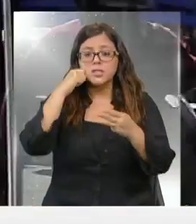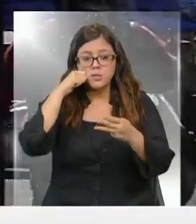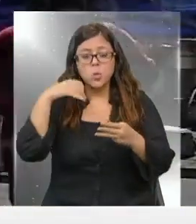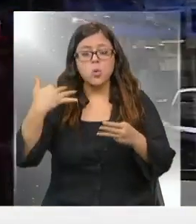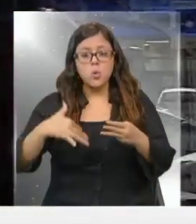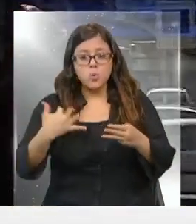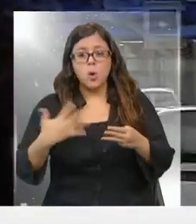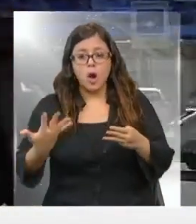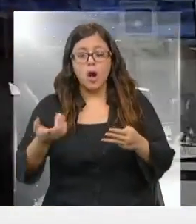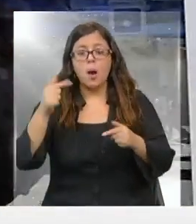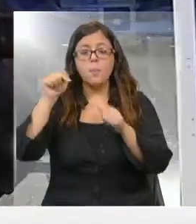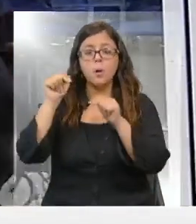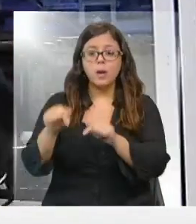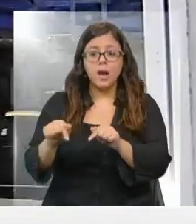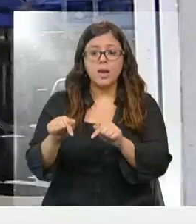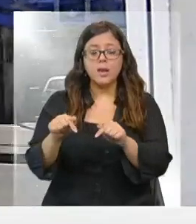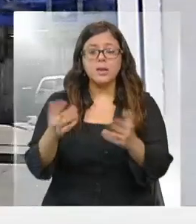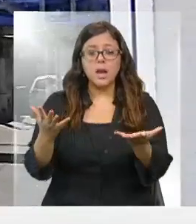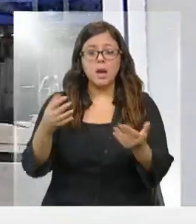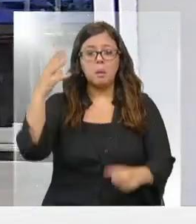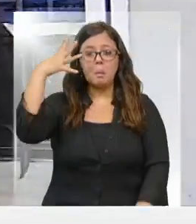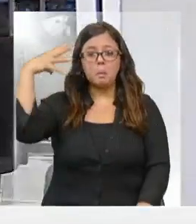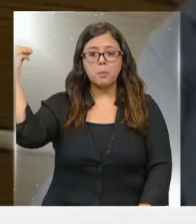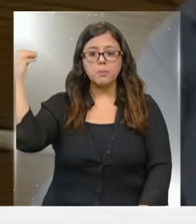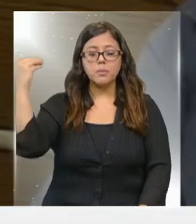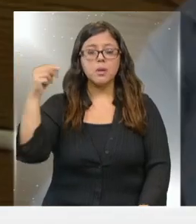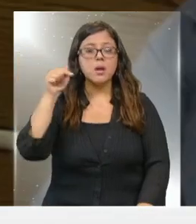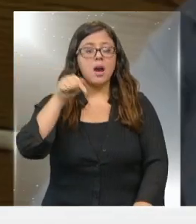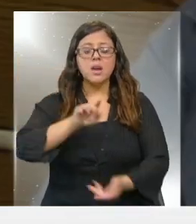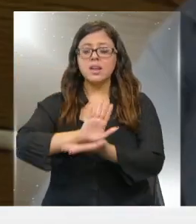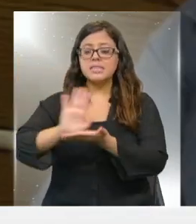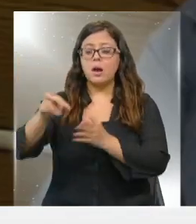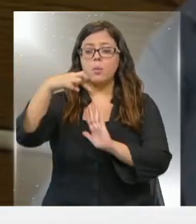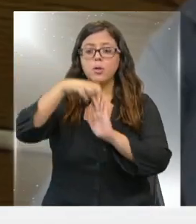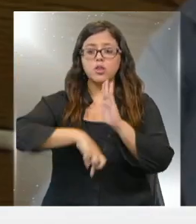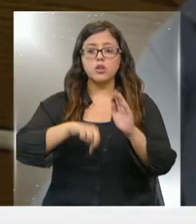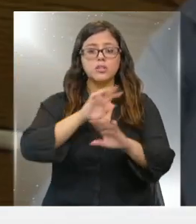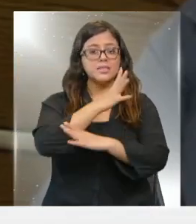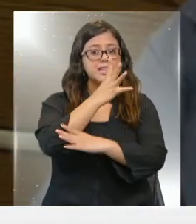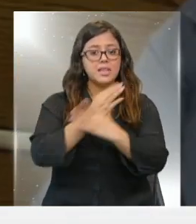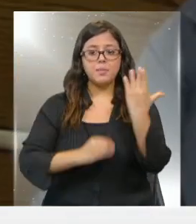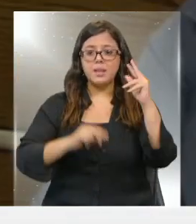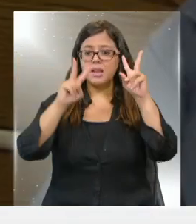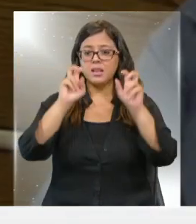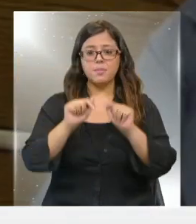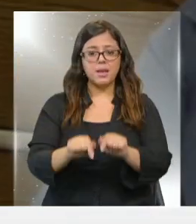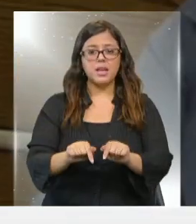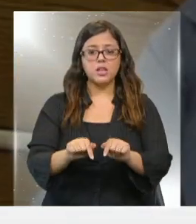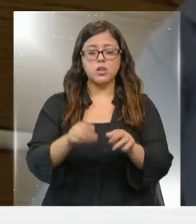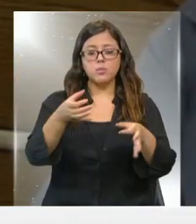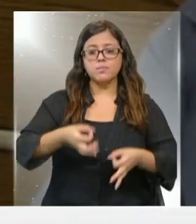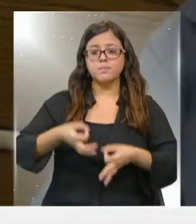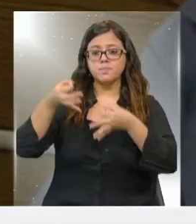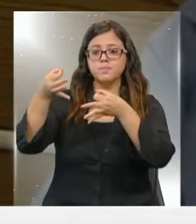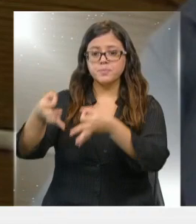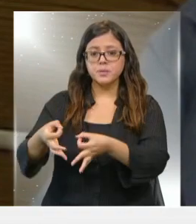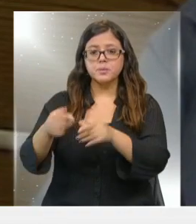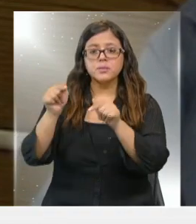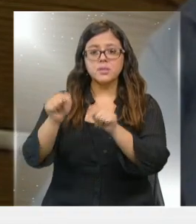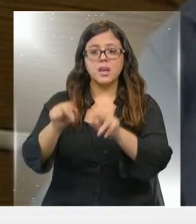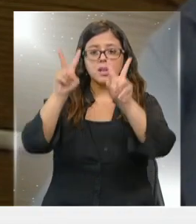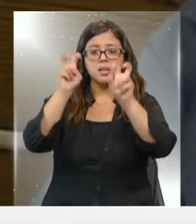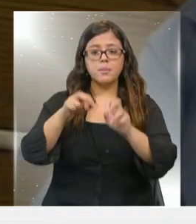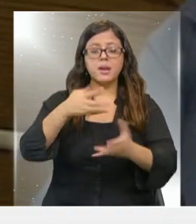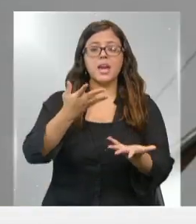después, pero que habían quedado en el olvido. Rechazado un proyecto, se termina la tramitación del mismo y se envía al archivo, lo que sucedió en el caso